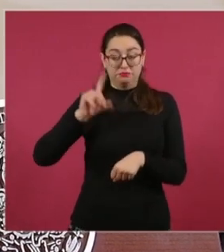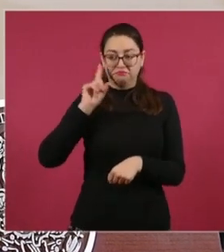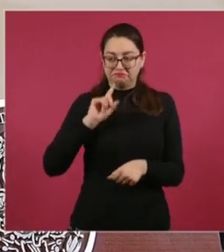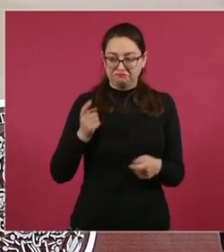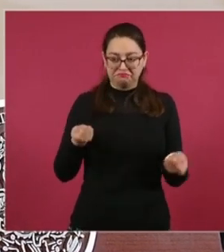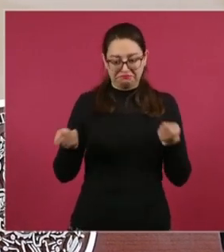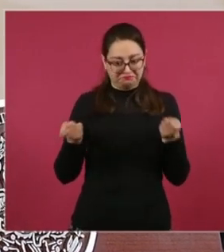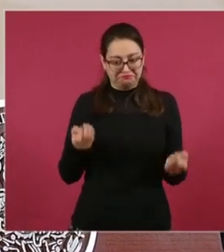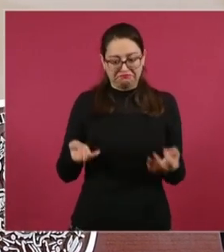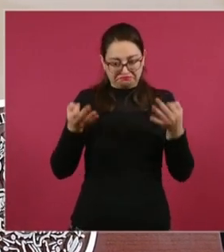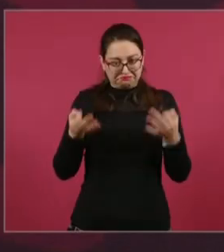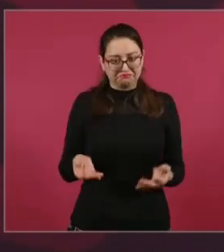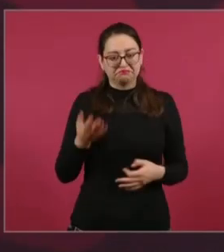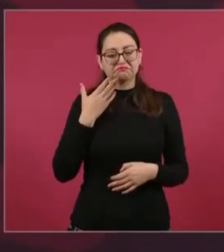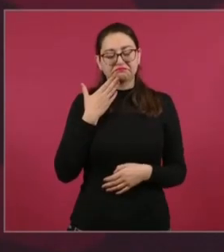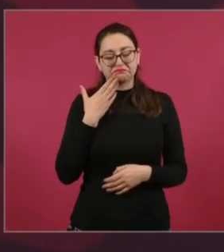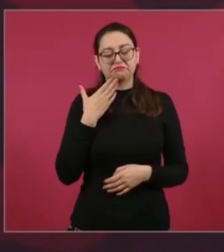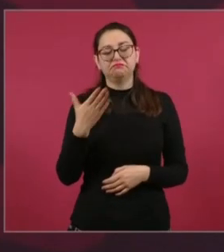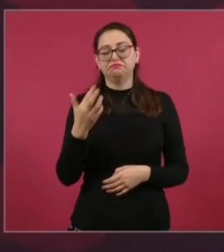nuestro país.